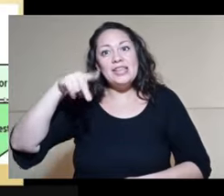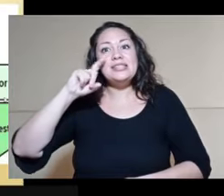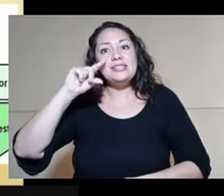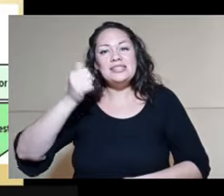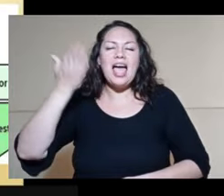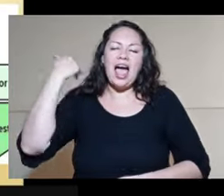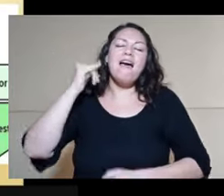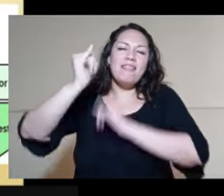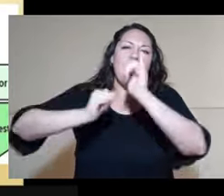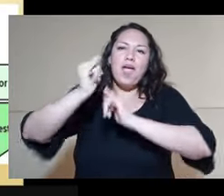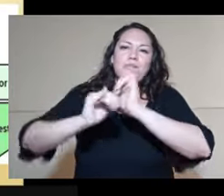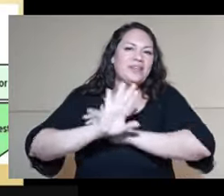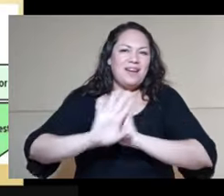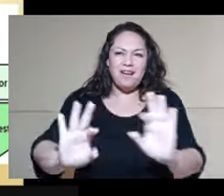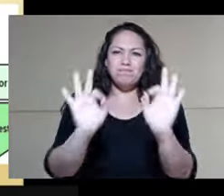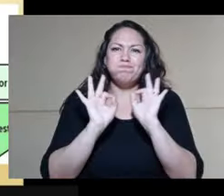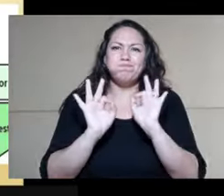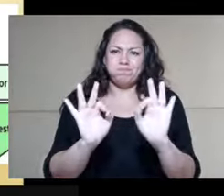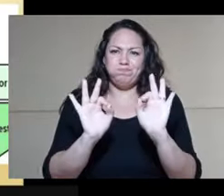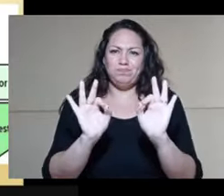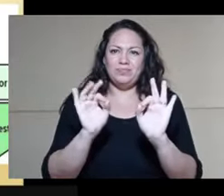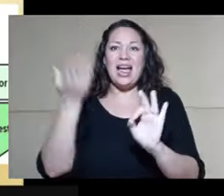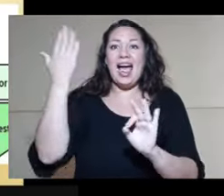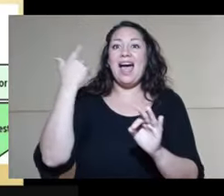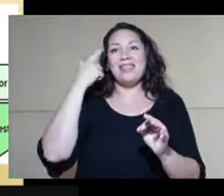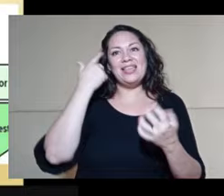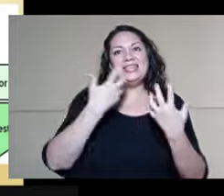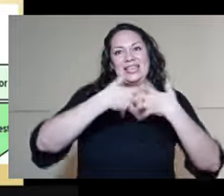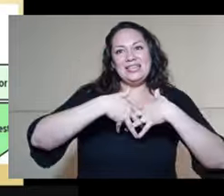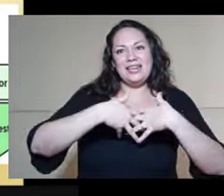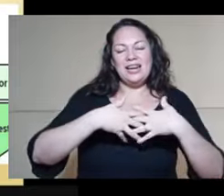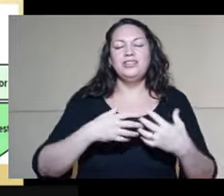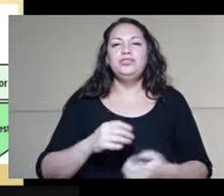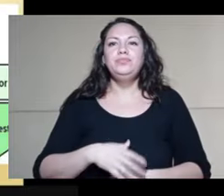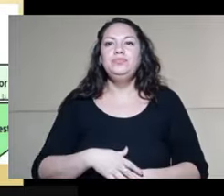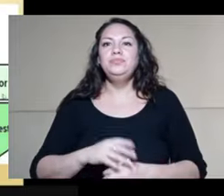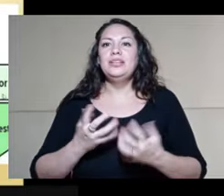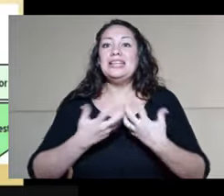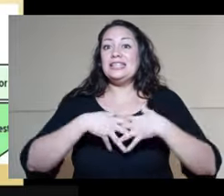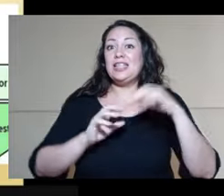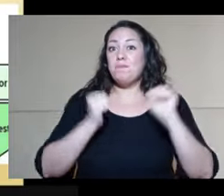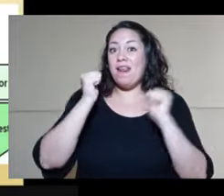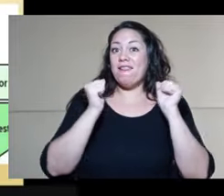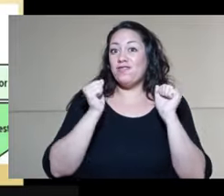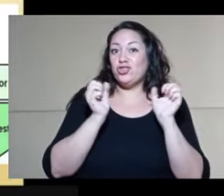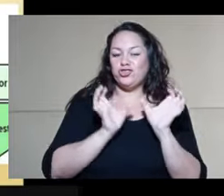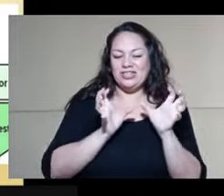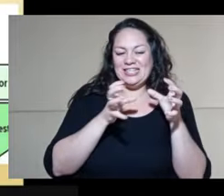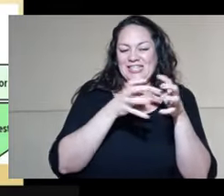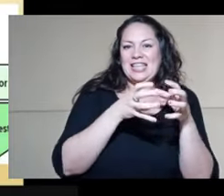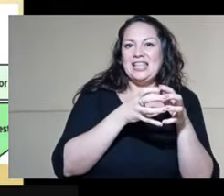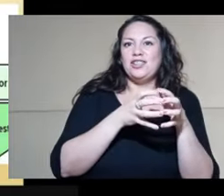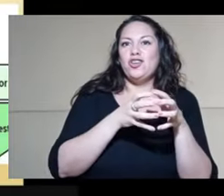Ahora estamos viendo esta parte. Entonces, de esta manera les queda integrado lo que yo en las primeras clases les decía, que el sistema nervioso tiene un